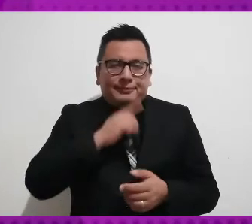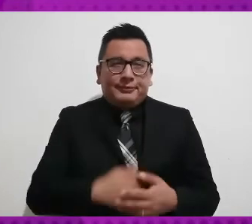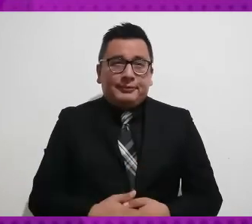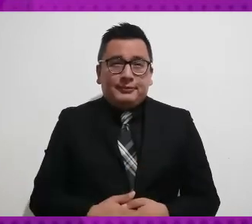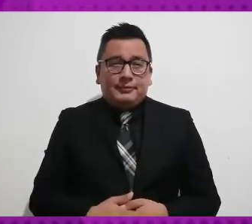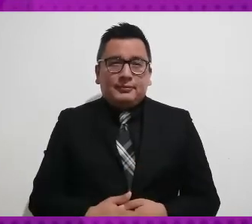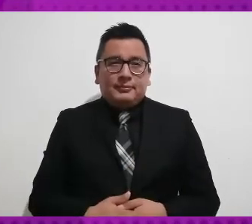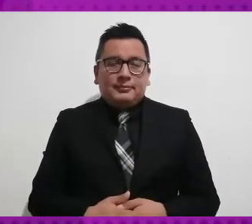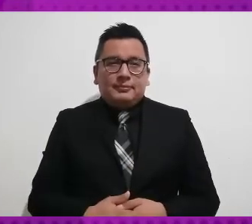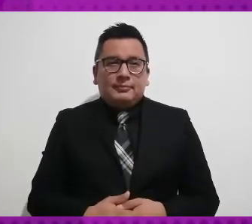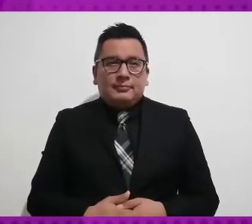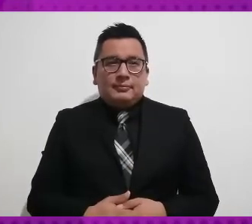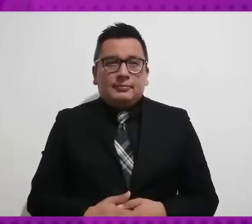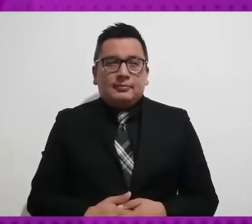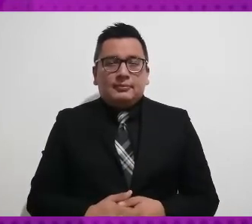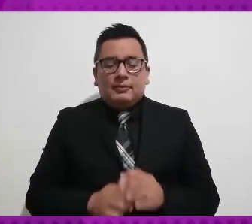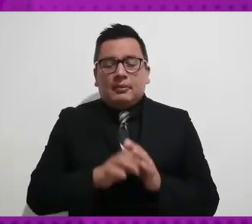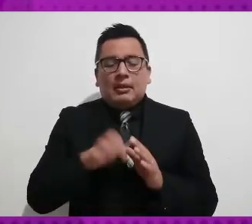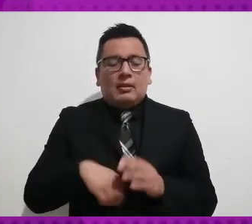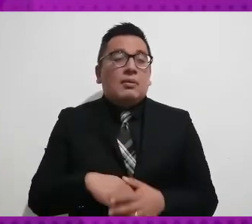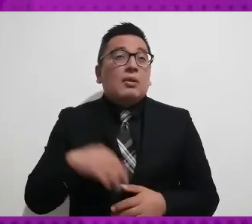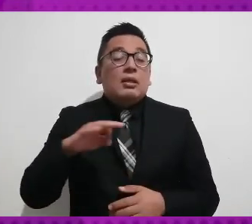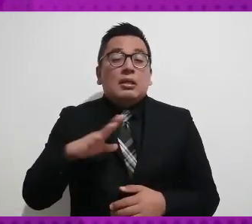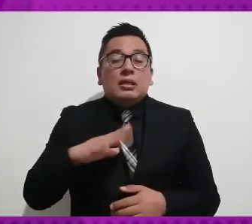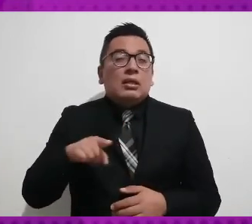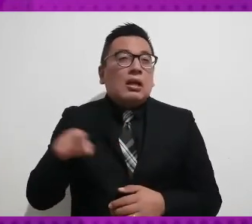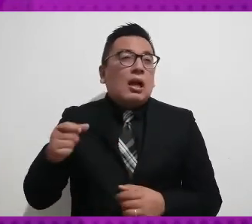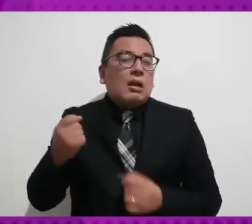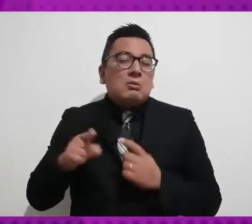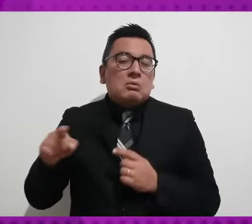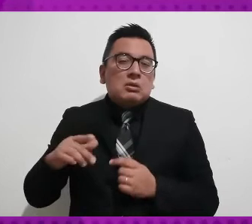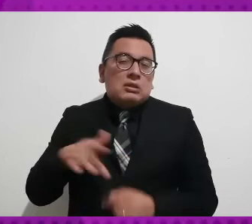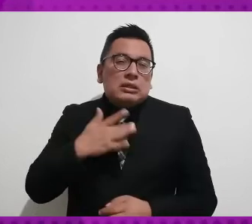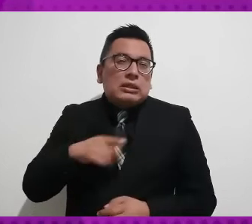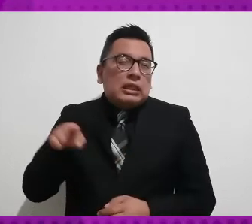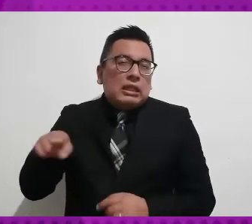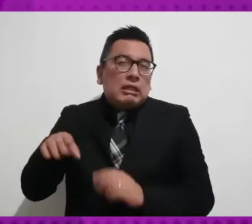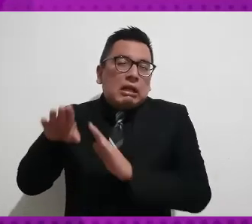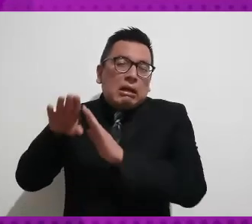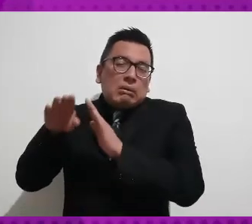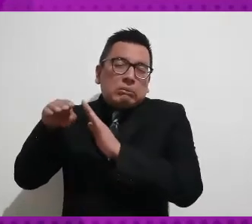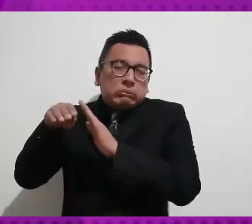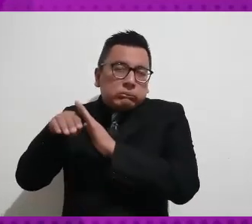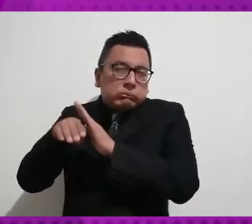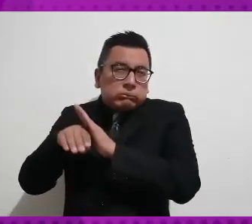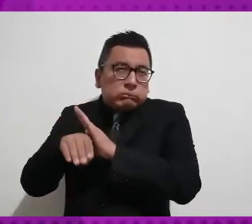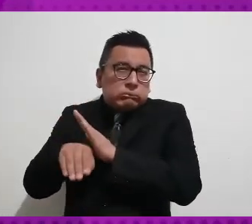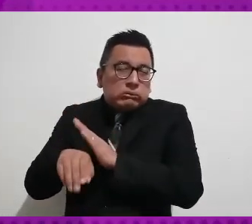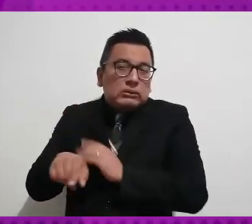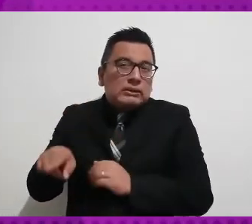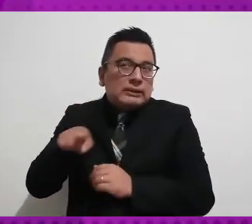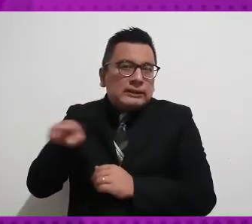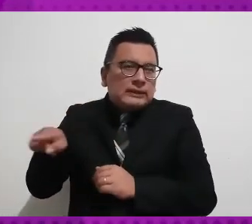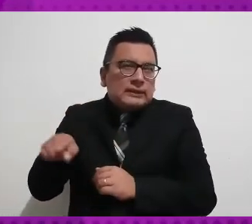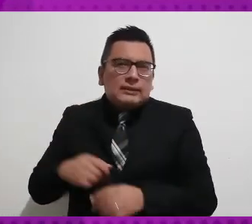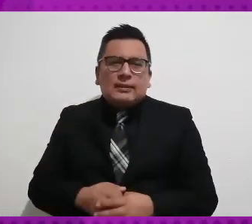va abajo en las encuestas, o si hay sondeos de opinión, o el que siente que no va muy arriba en las preferencias electorales, esa